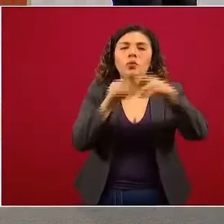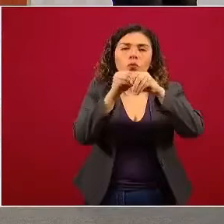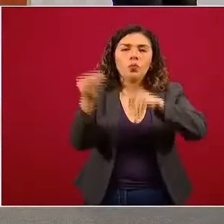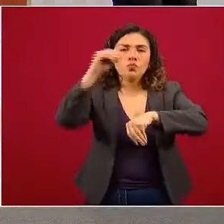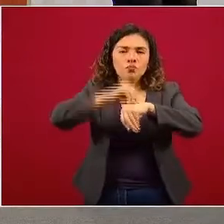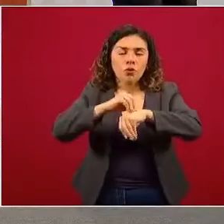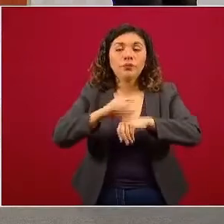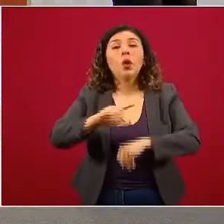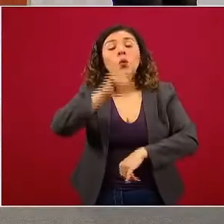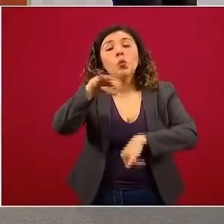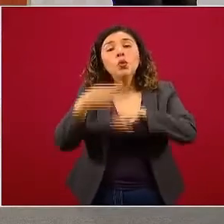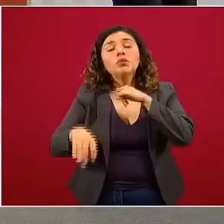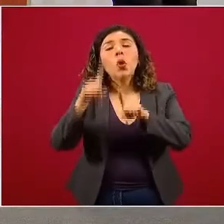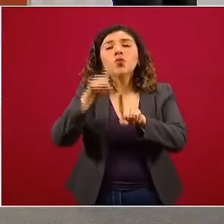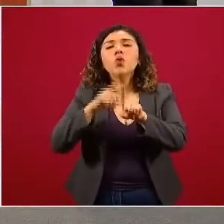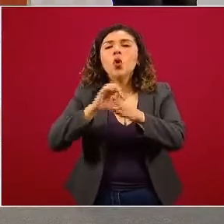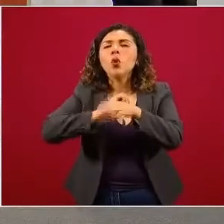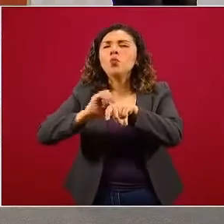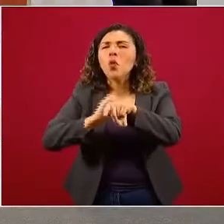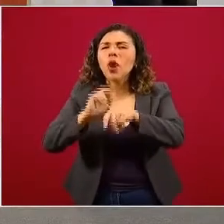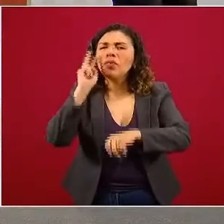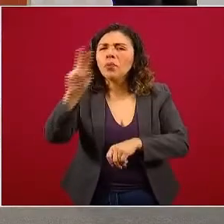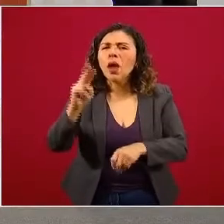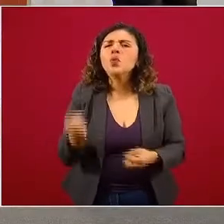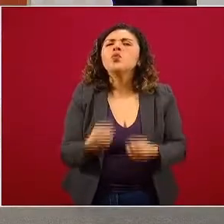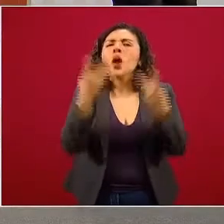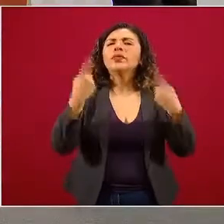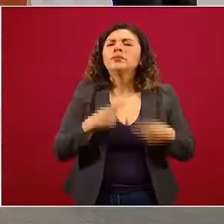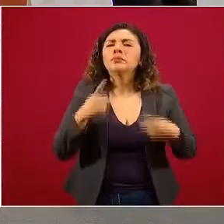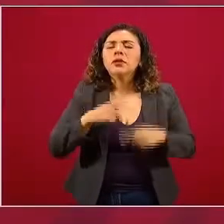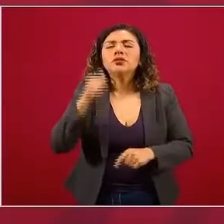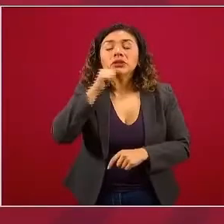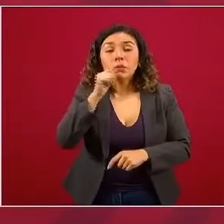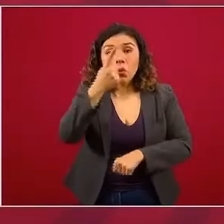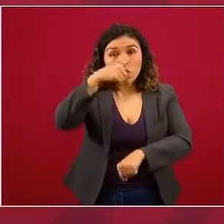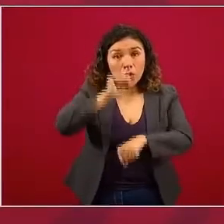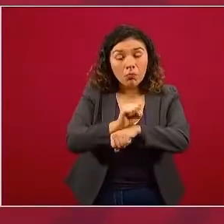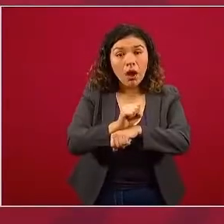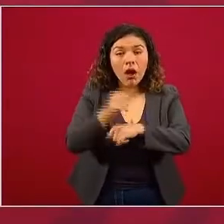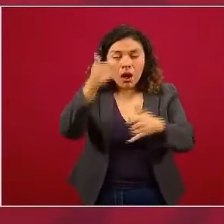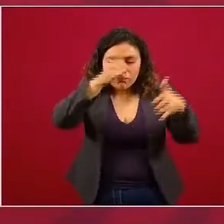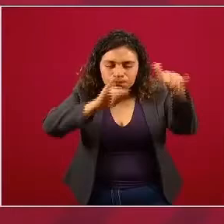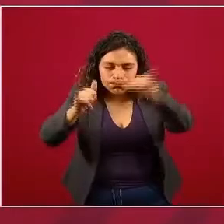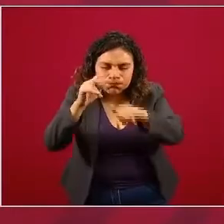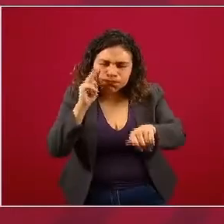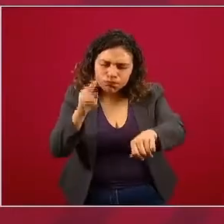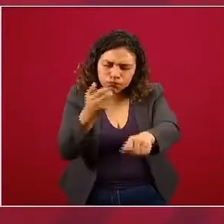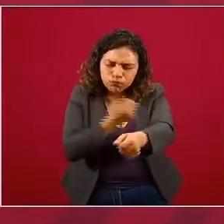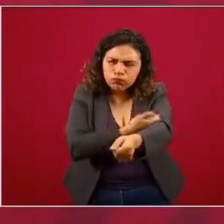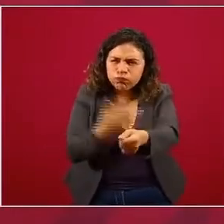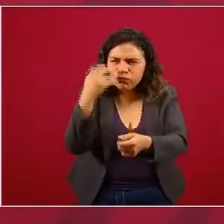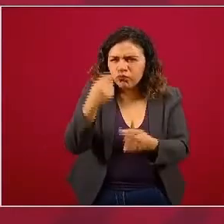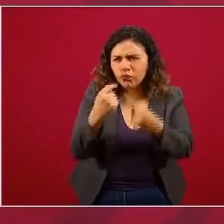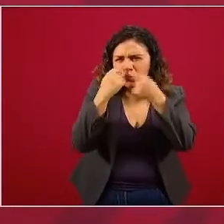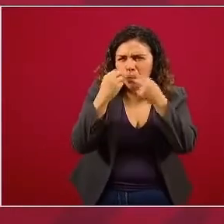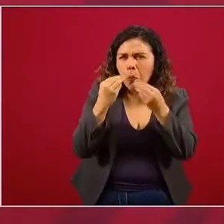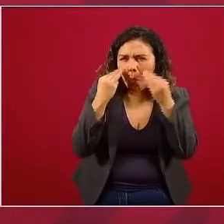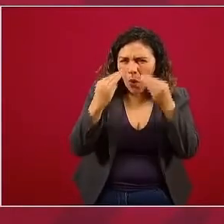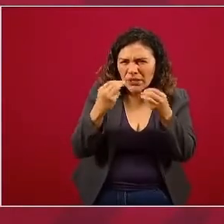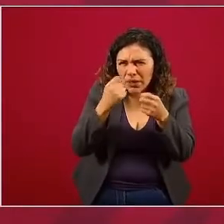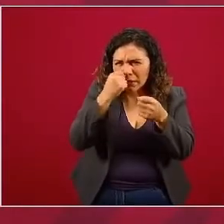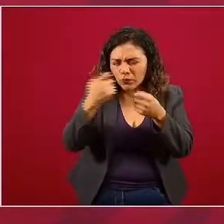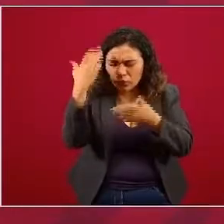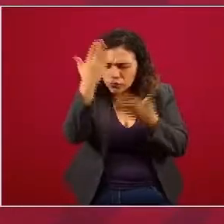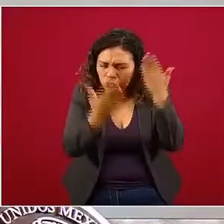en color morado se ve el número de personas que cada semana han resultado descartadas. Se les tomó una